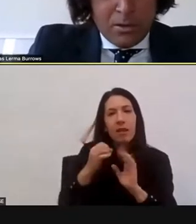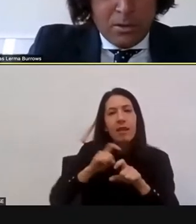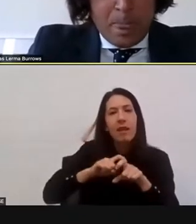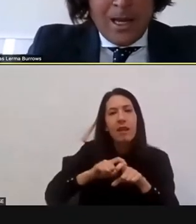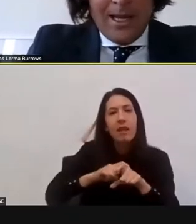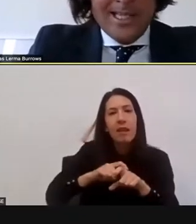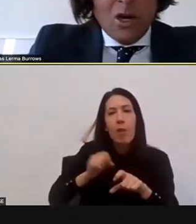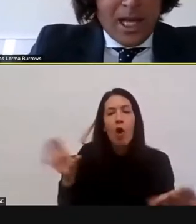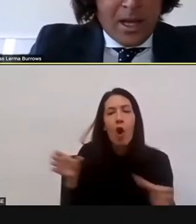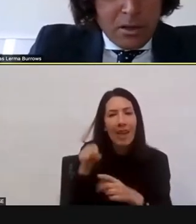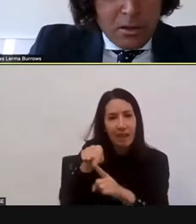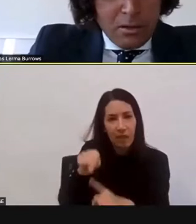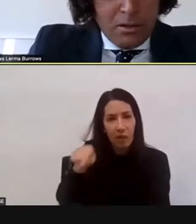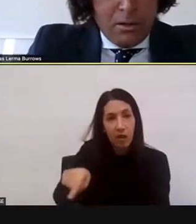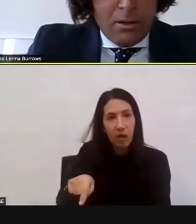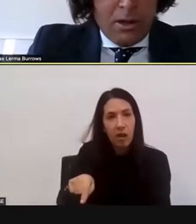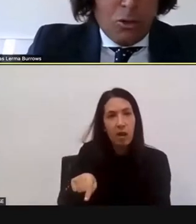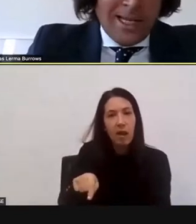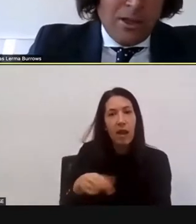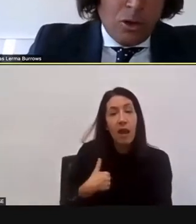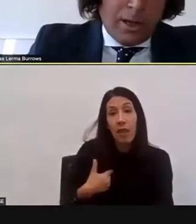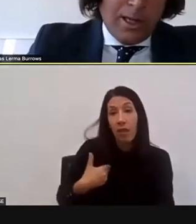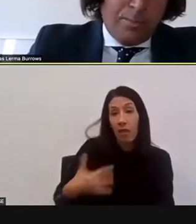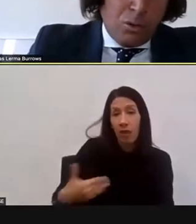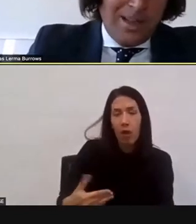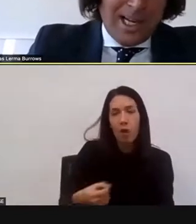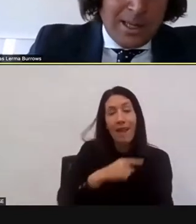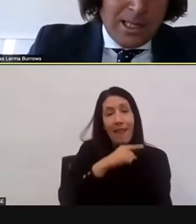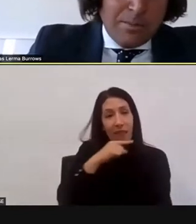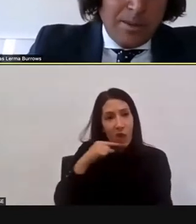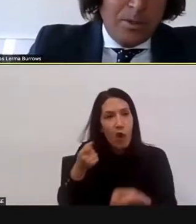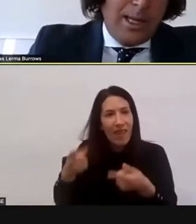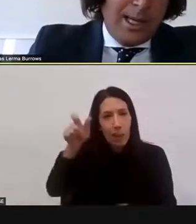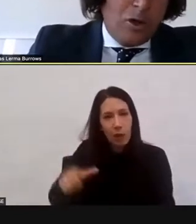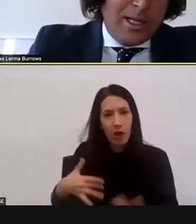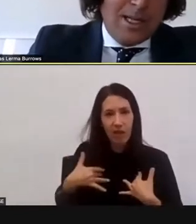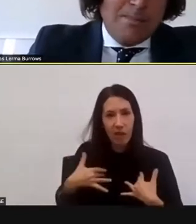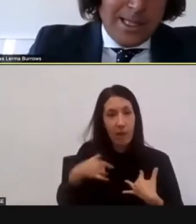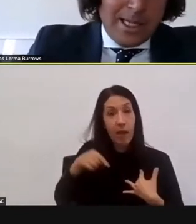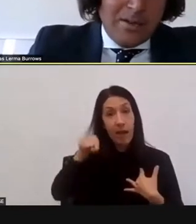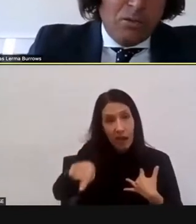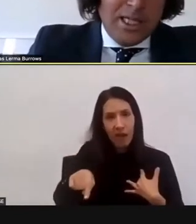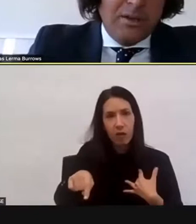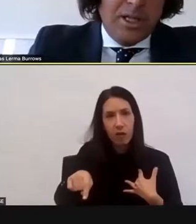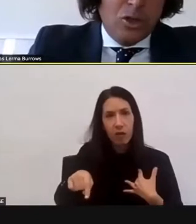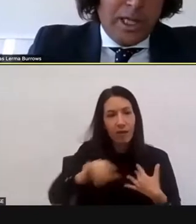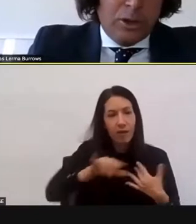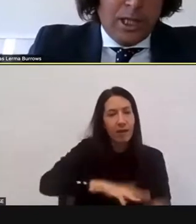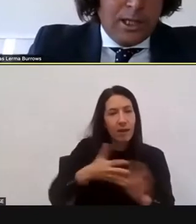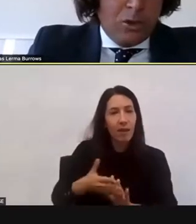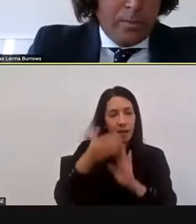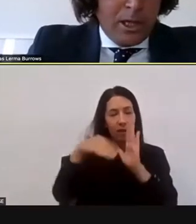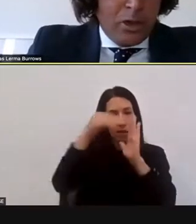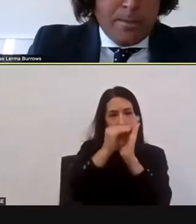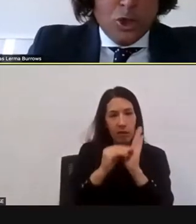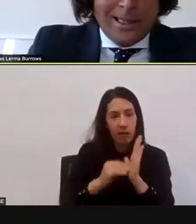colectivo. Esa humillación o ese dolor que produce a la víctima es lo que se está materializando en unas sentencias condenatorias. En el